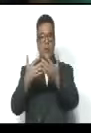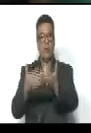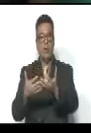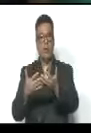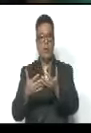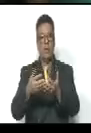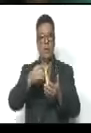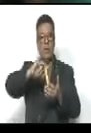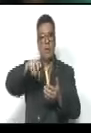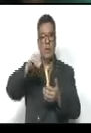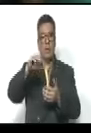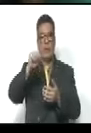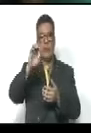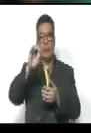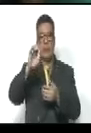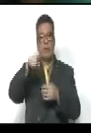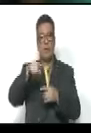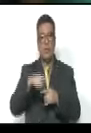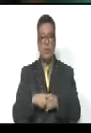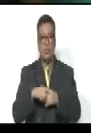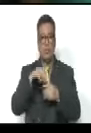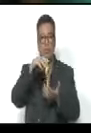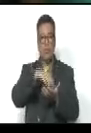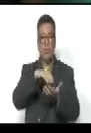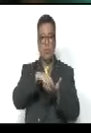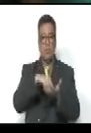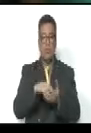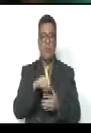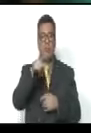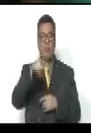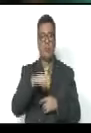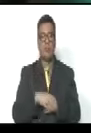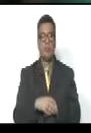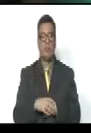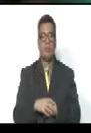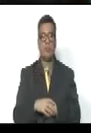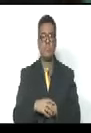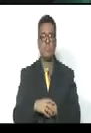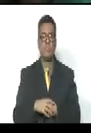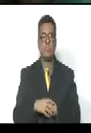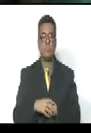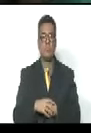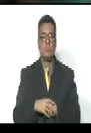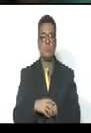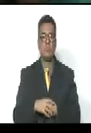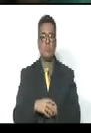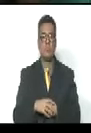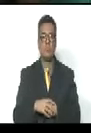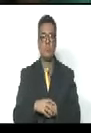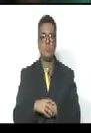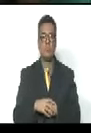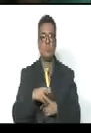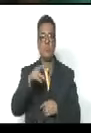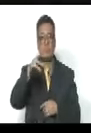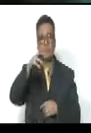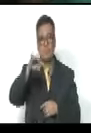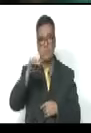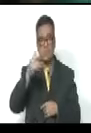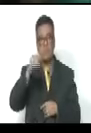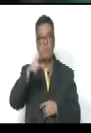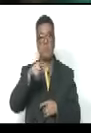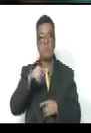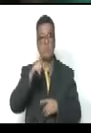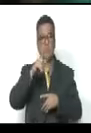José Pío Tamayo, el floricultor del Tocuyo, para